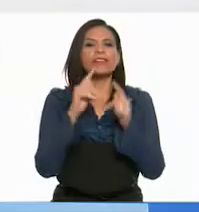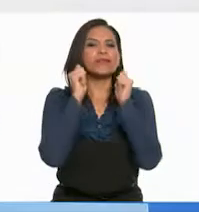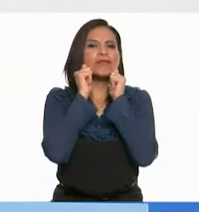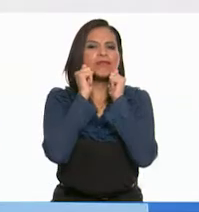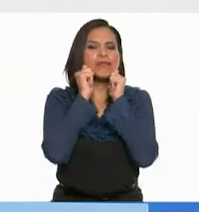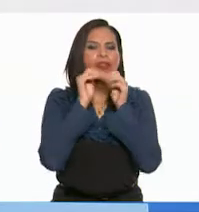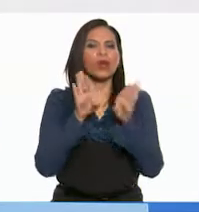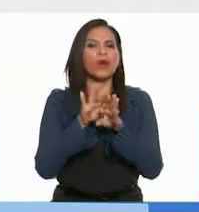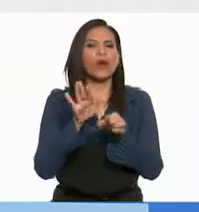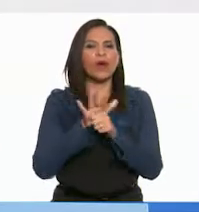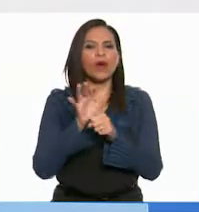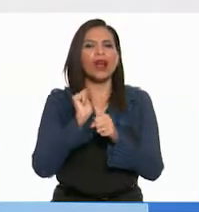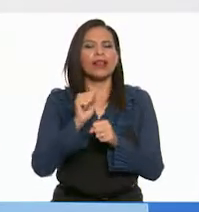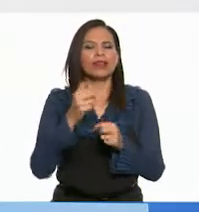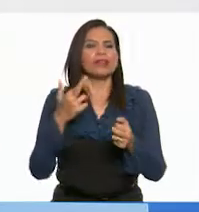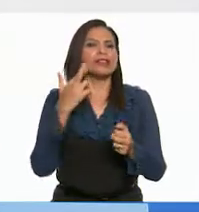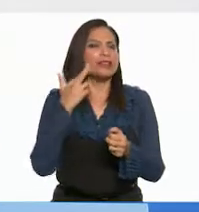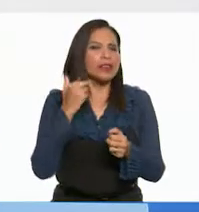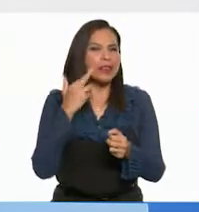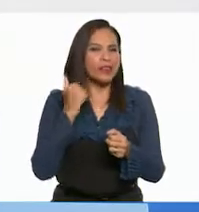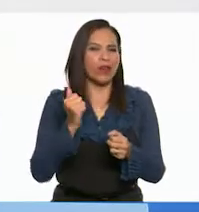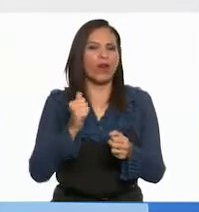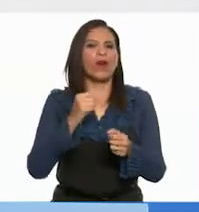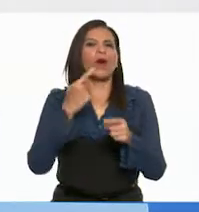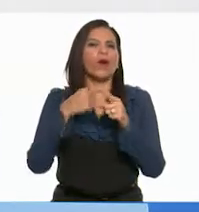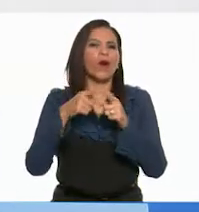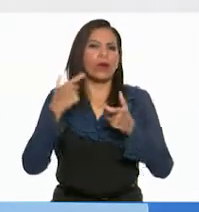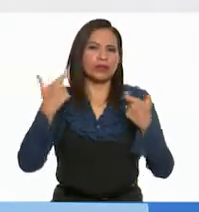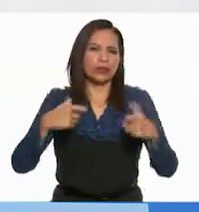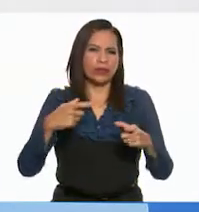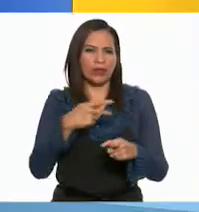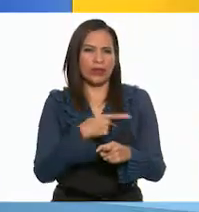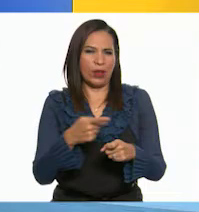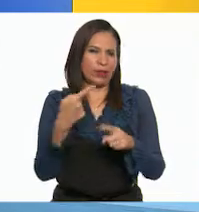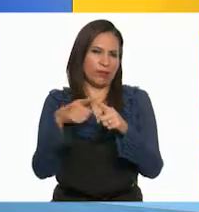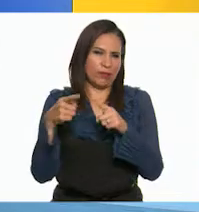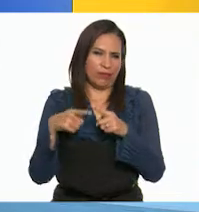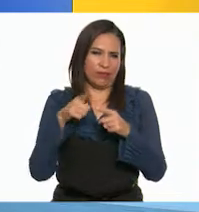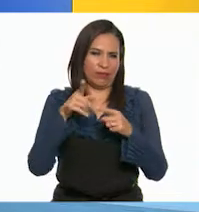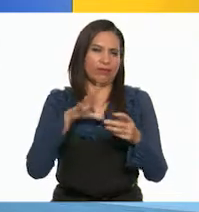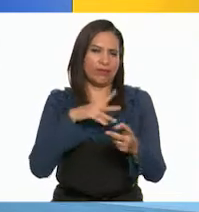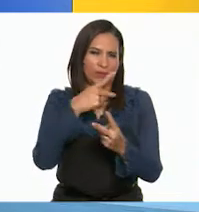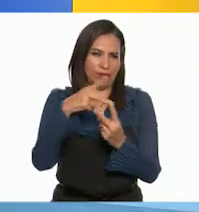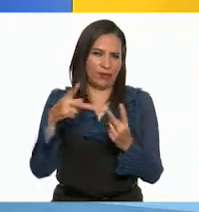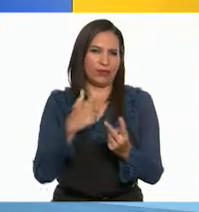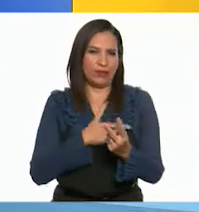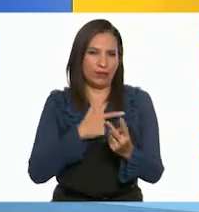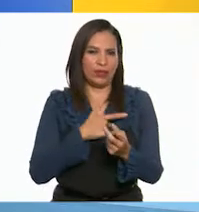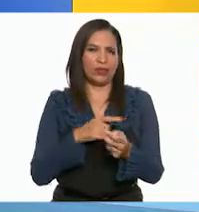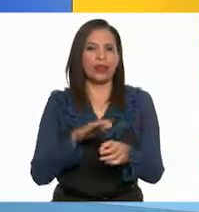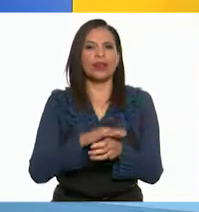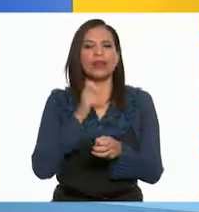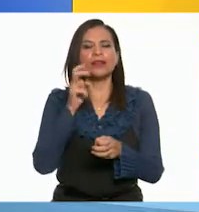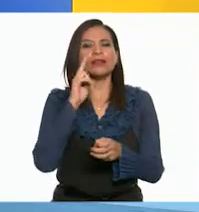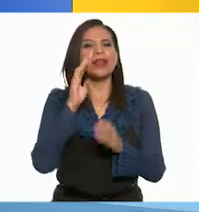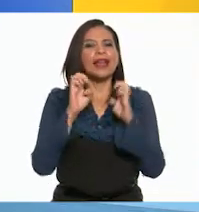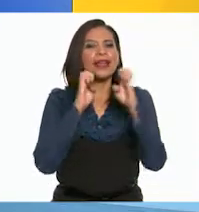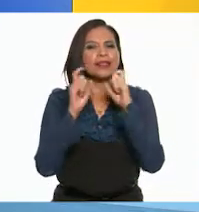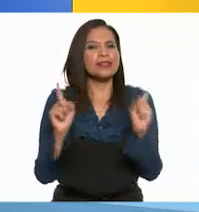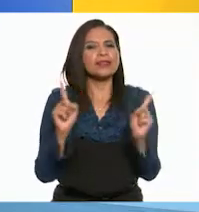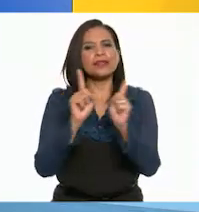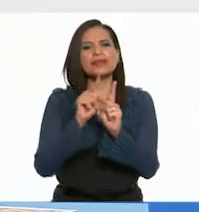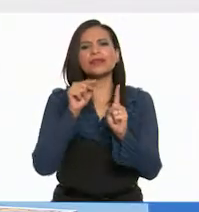la casta o clase social a la que pertenecían. Y cuéntanos, ¿cómo fue esa entrevista con Miguel